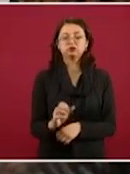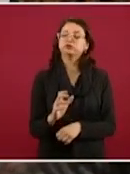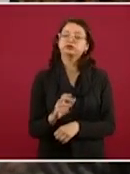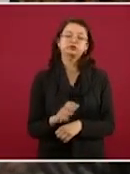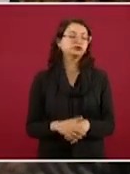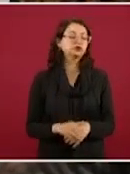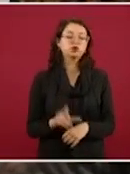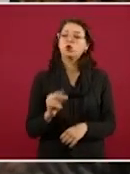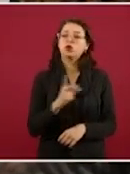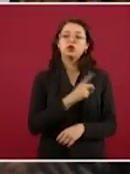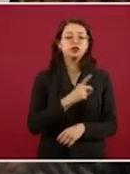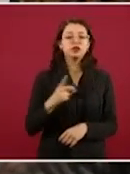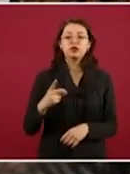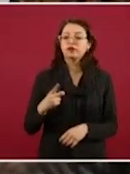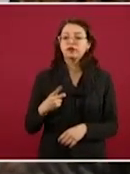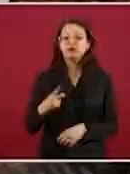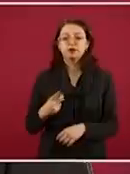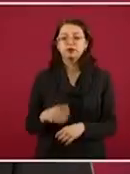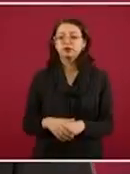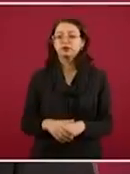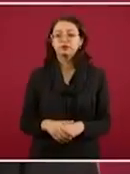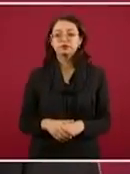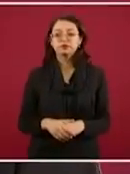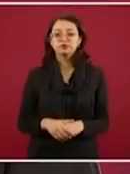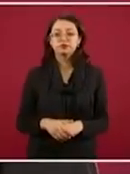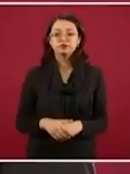que no haya ningún